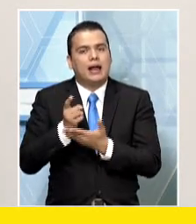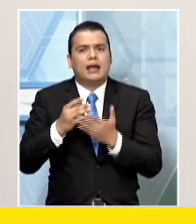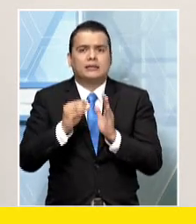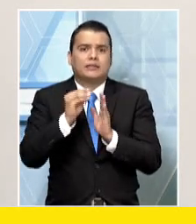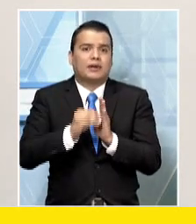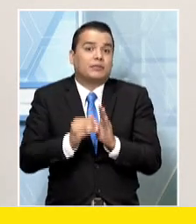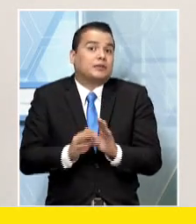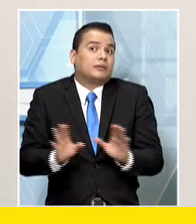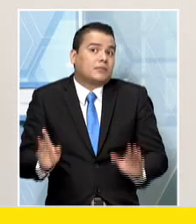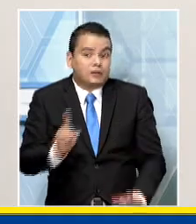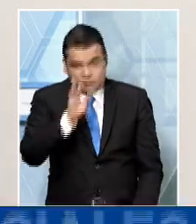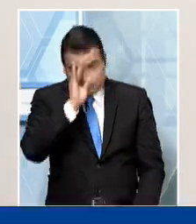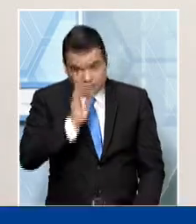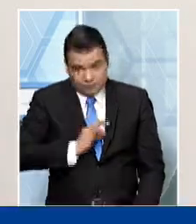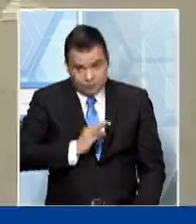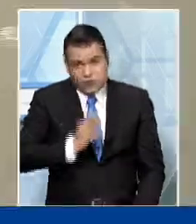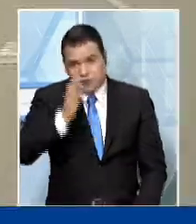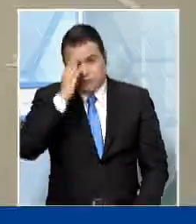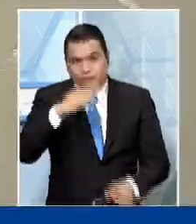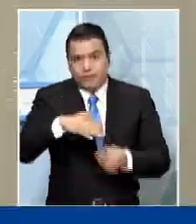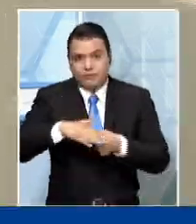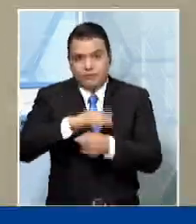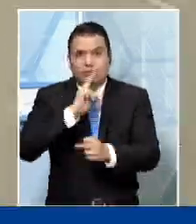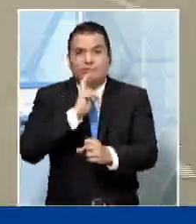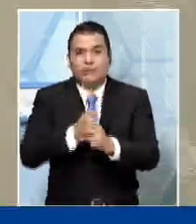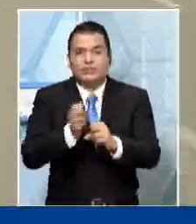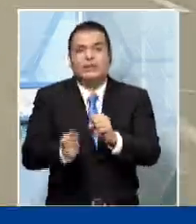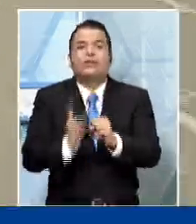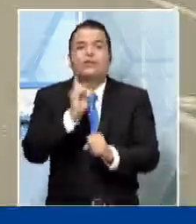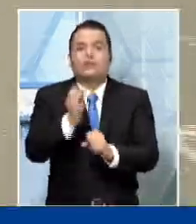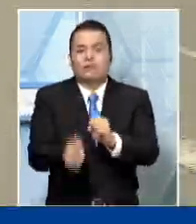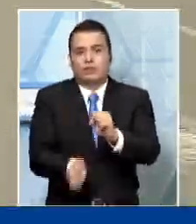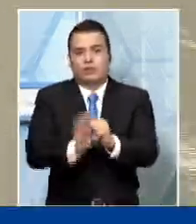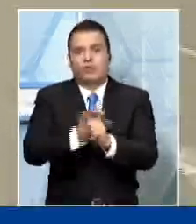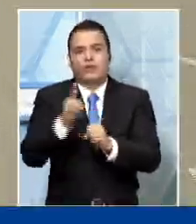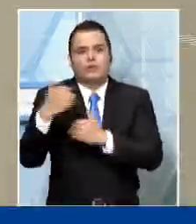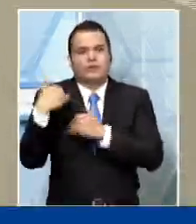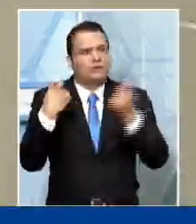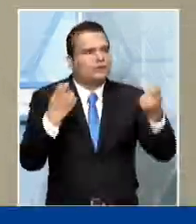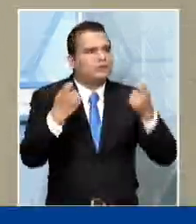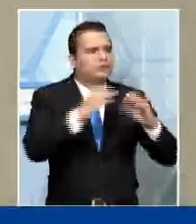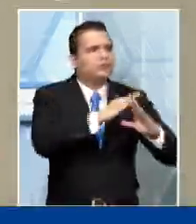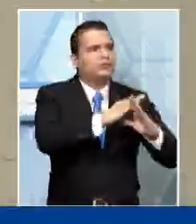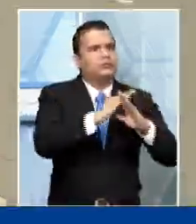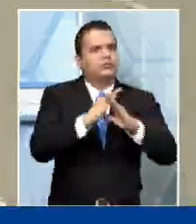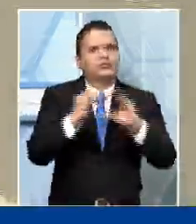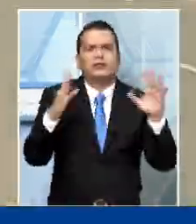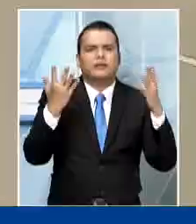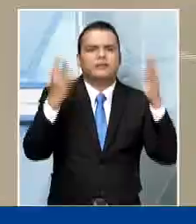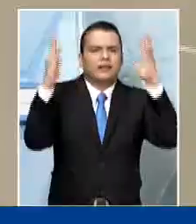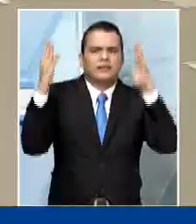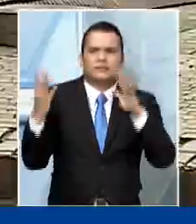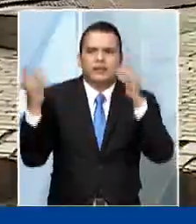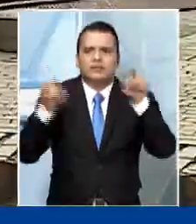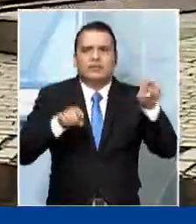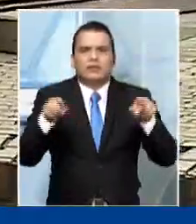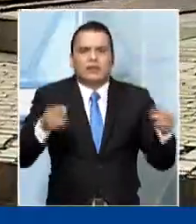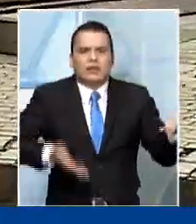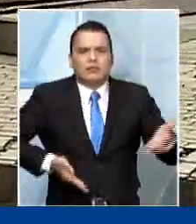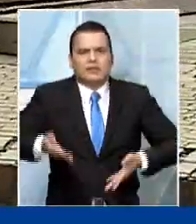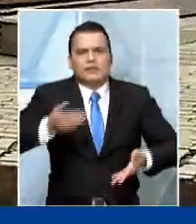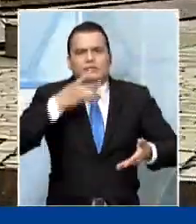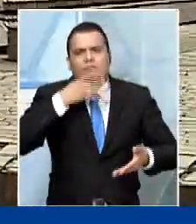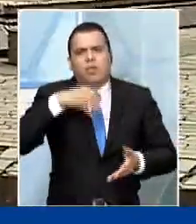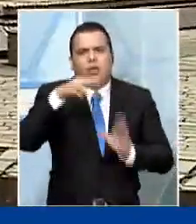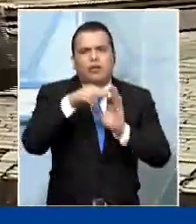nos ha afectado al distrito de Santiago de Cali. El funcionario ha liderado el bloque Casa COVID que ha permitido clausurar varios establecimientos nocturnos